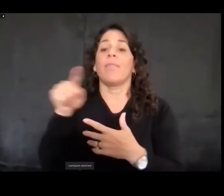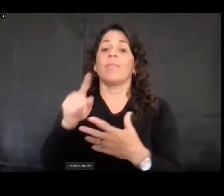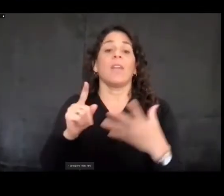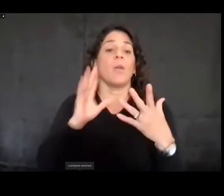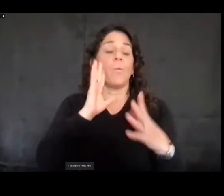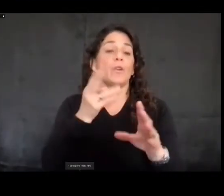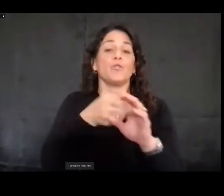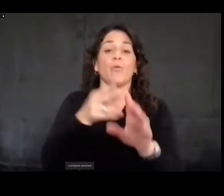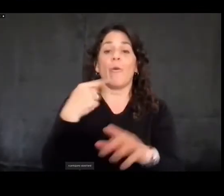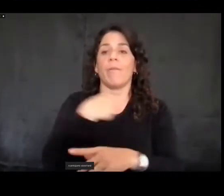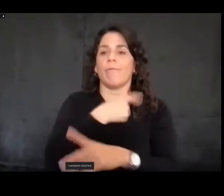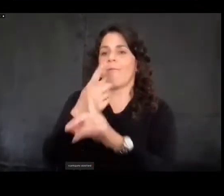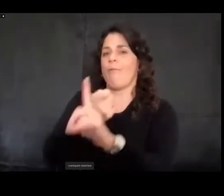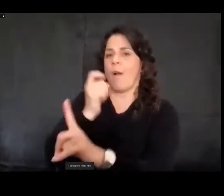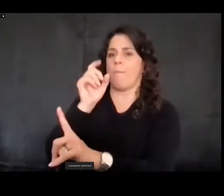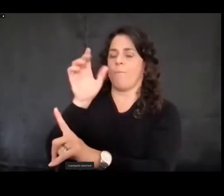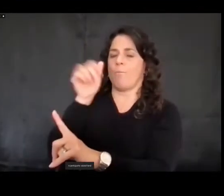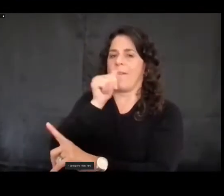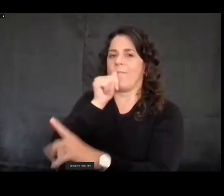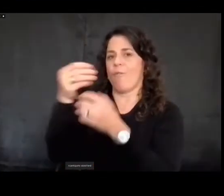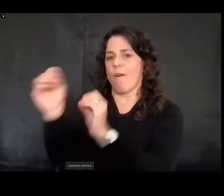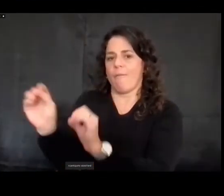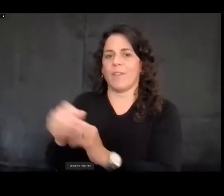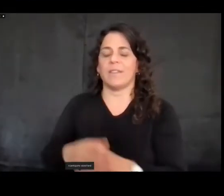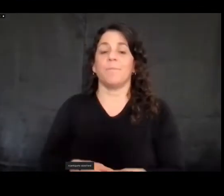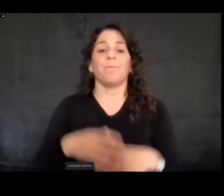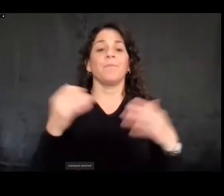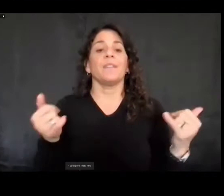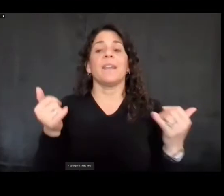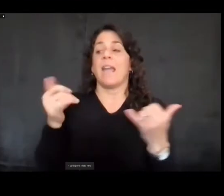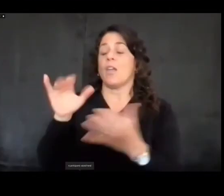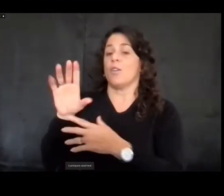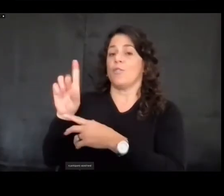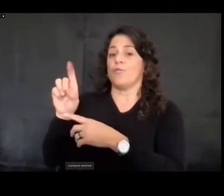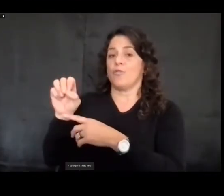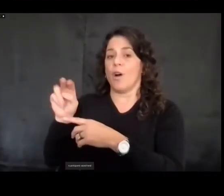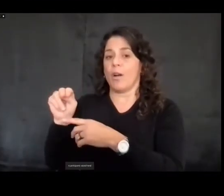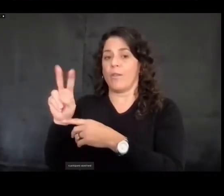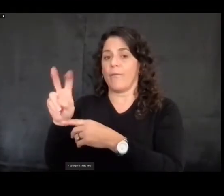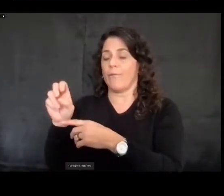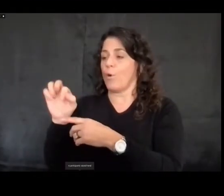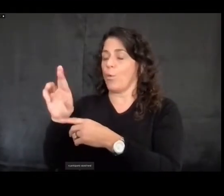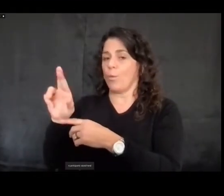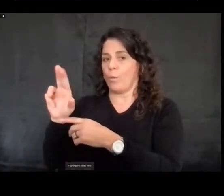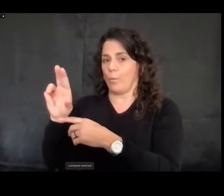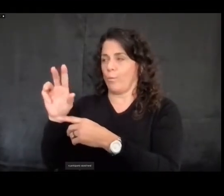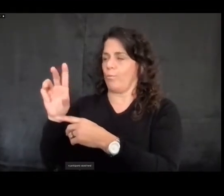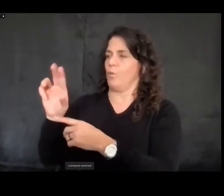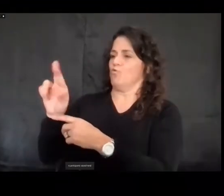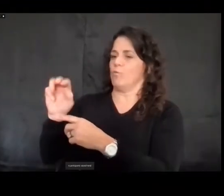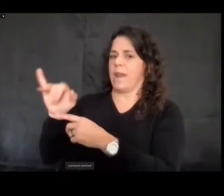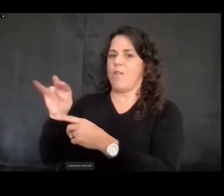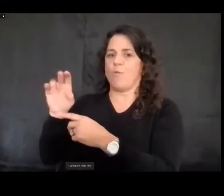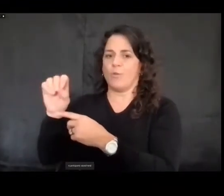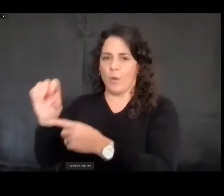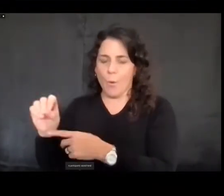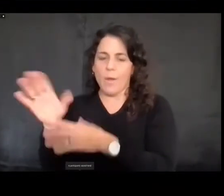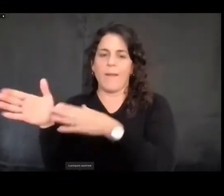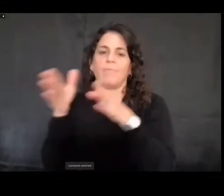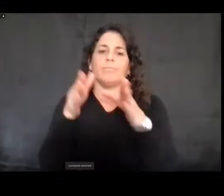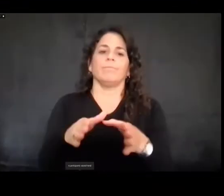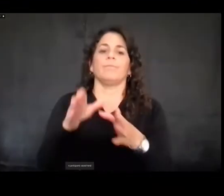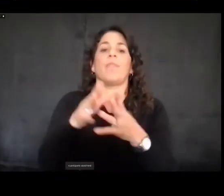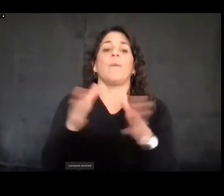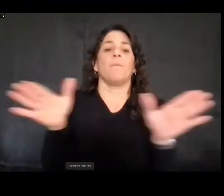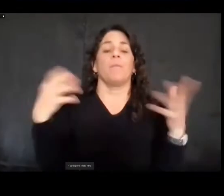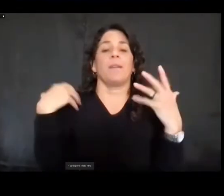condado y que están ellos en sus propias oficinas la directora de seguro de salud pública del club de reynoso y también el